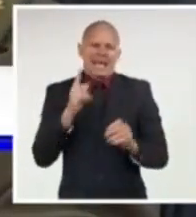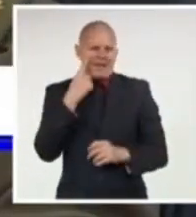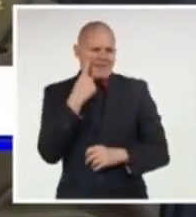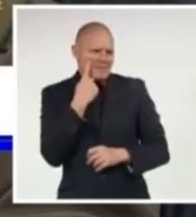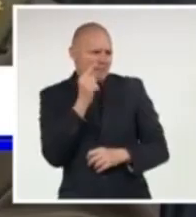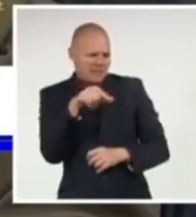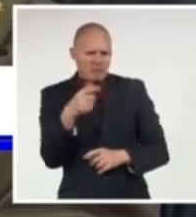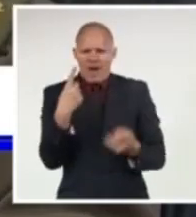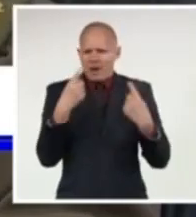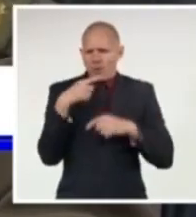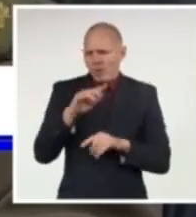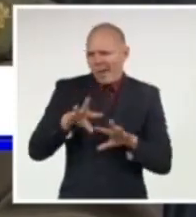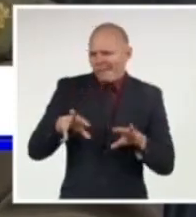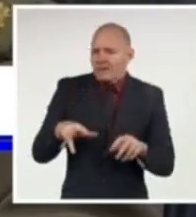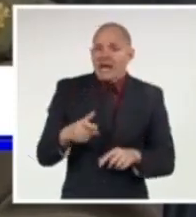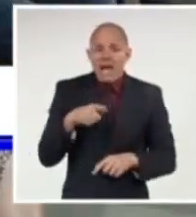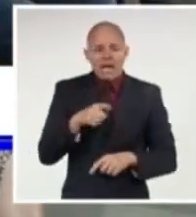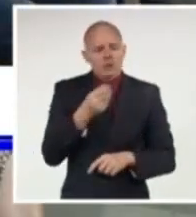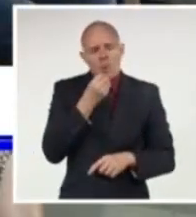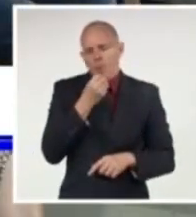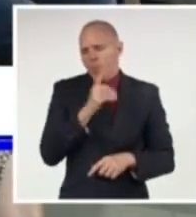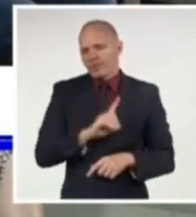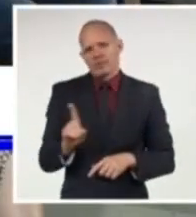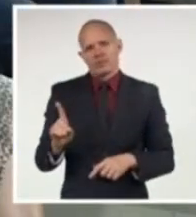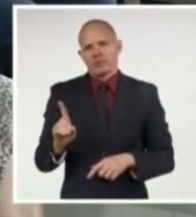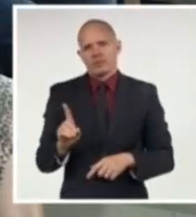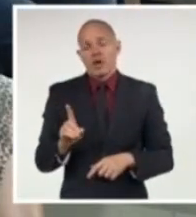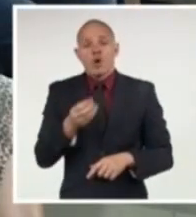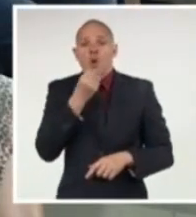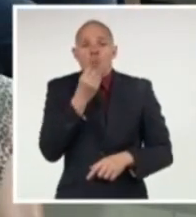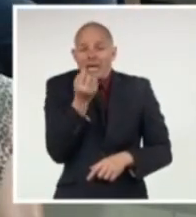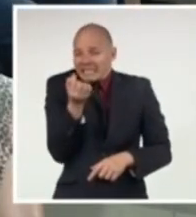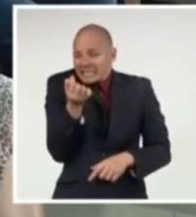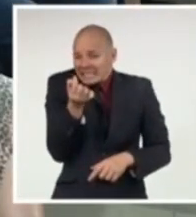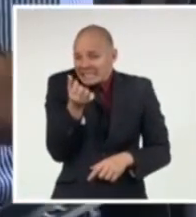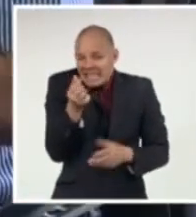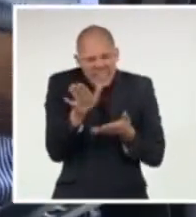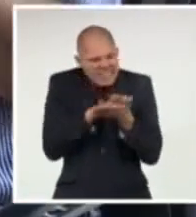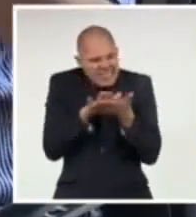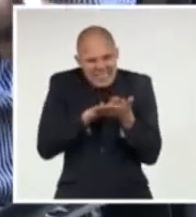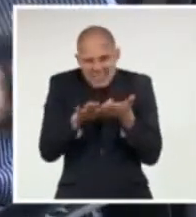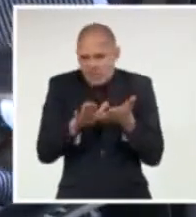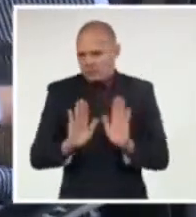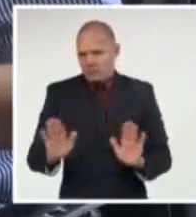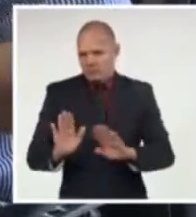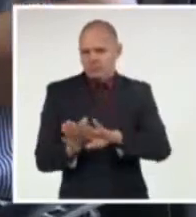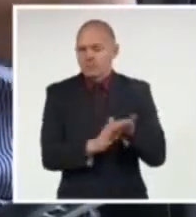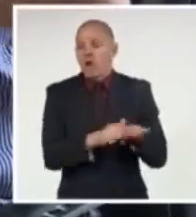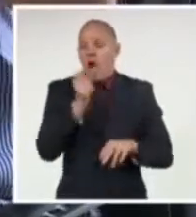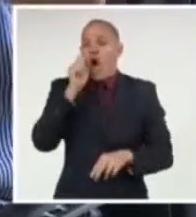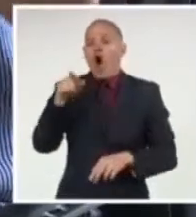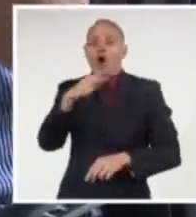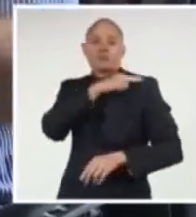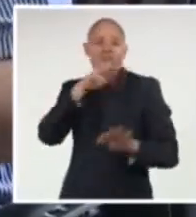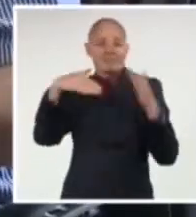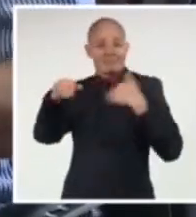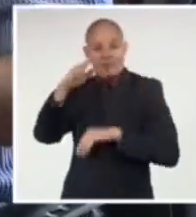es mucho ni poco, nada. El ministro de Energía y Minas, Vicente de la O.